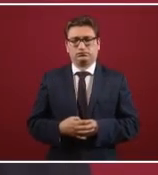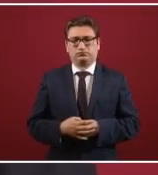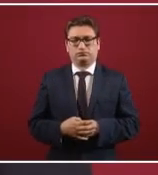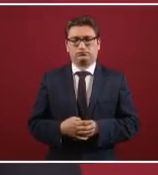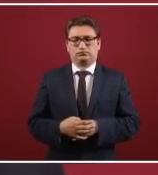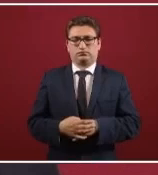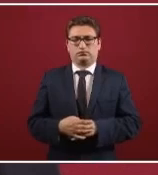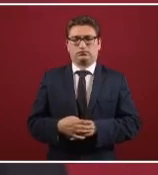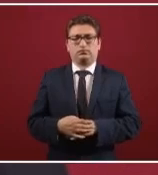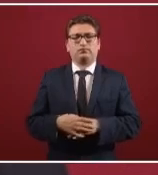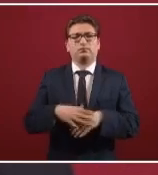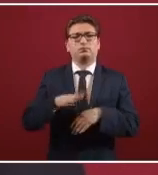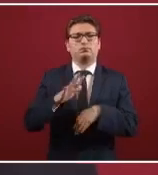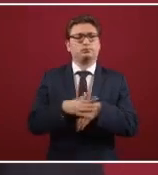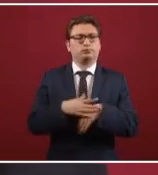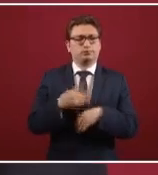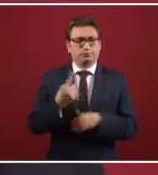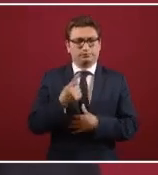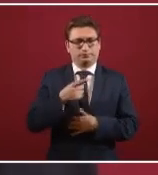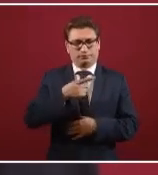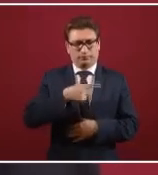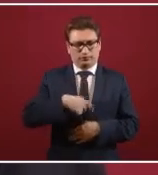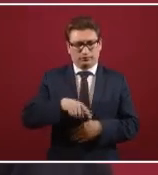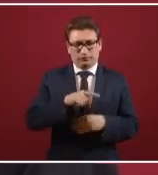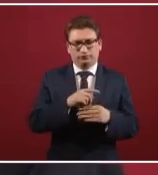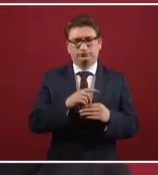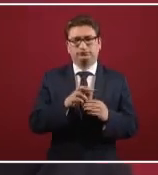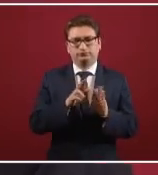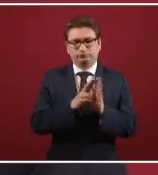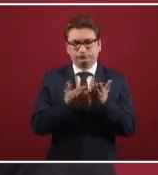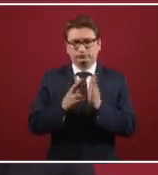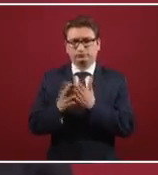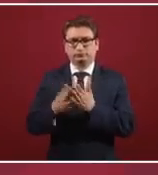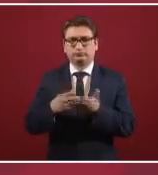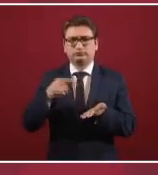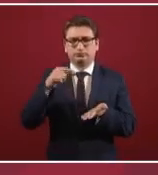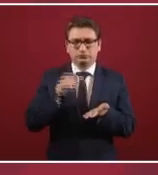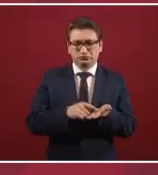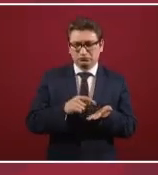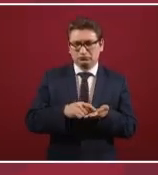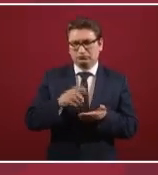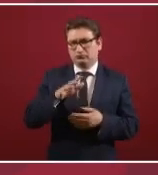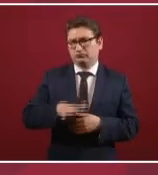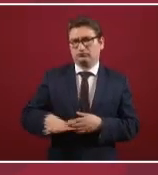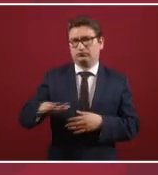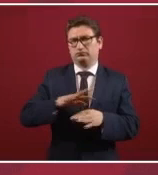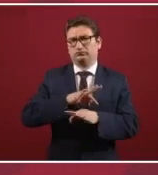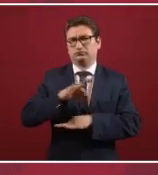porque son partidarios de mantener el statu quo